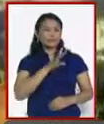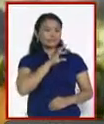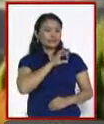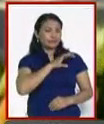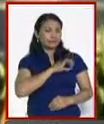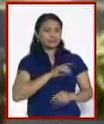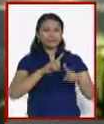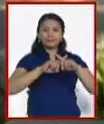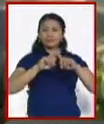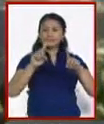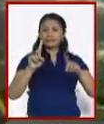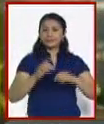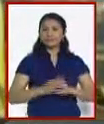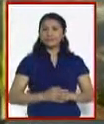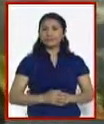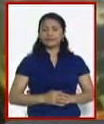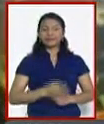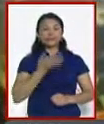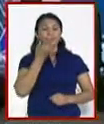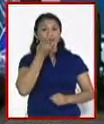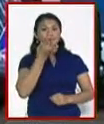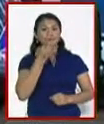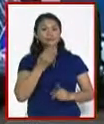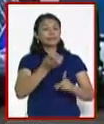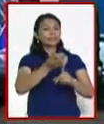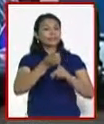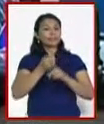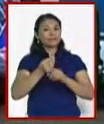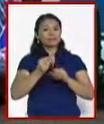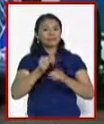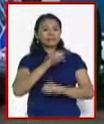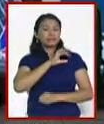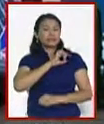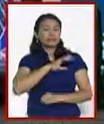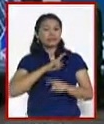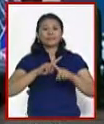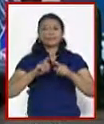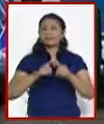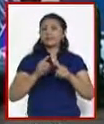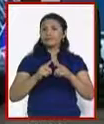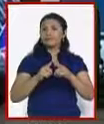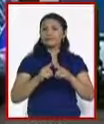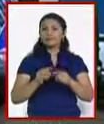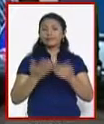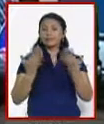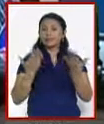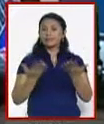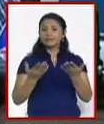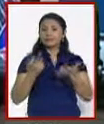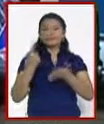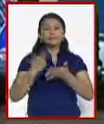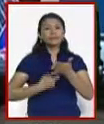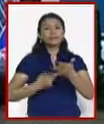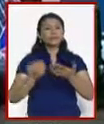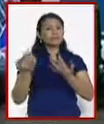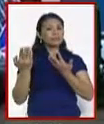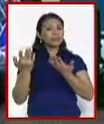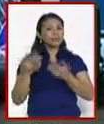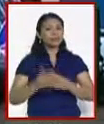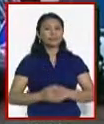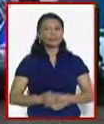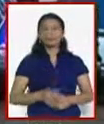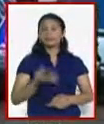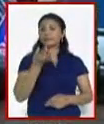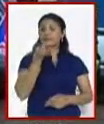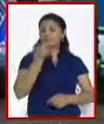Chile, pero que esta droga había sido secuestrada en dicho país y entonces habría una deuda pendiente por